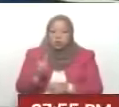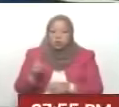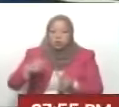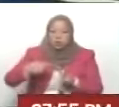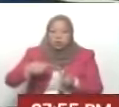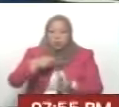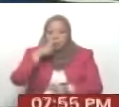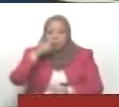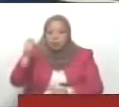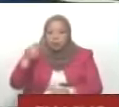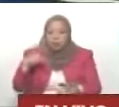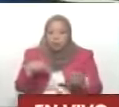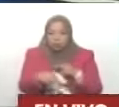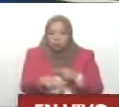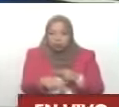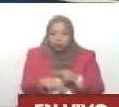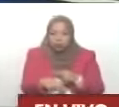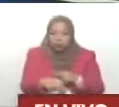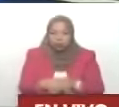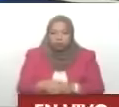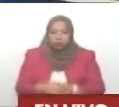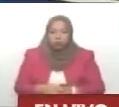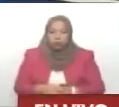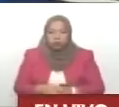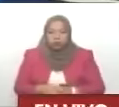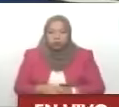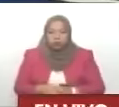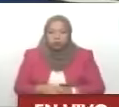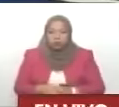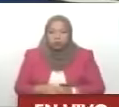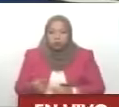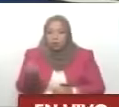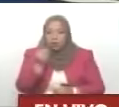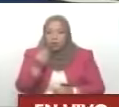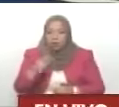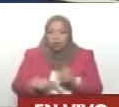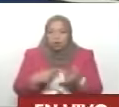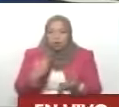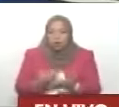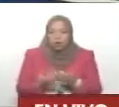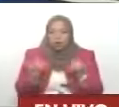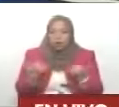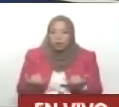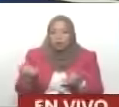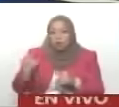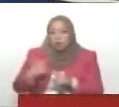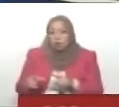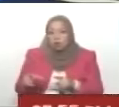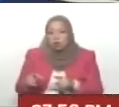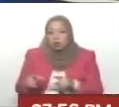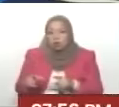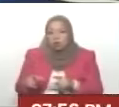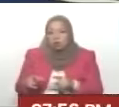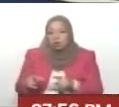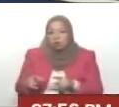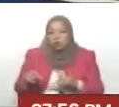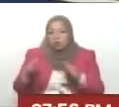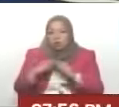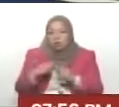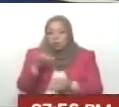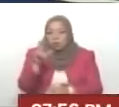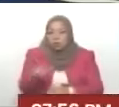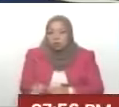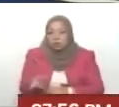Nicolás Maduro, le cortan el canal. Entonces, ellos van alimentando esos algoritmos. Hay otra fórmula. Por ejemplo, el caso de Telegram,